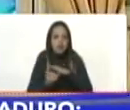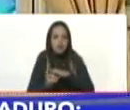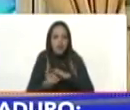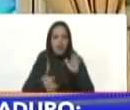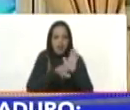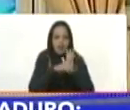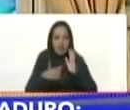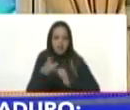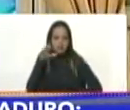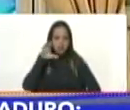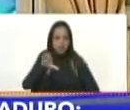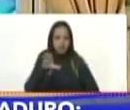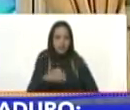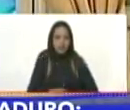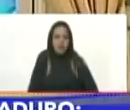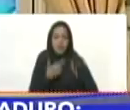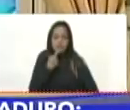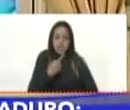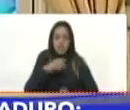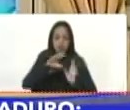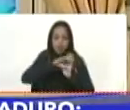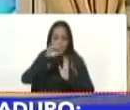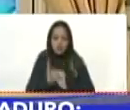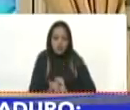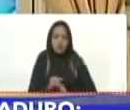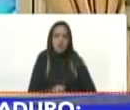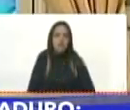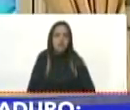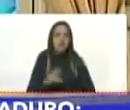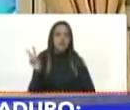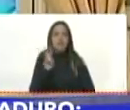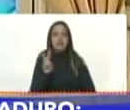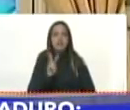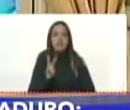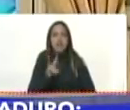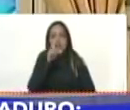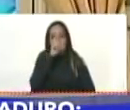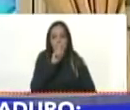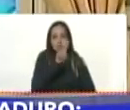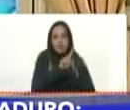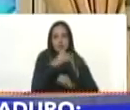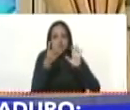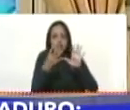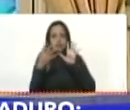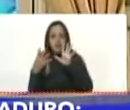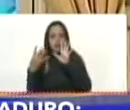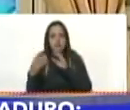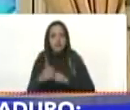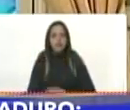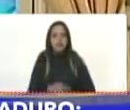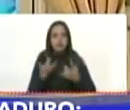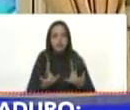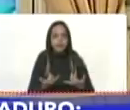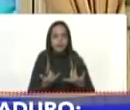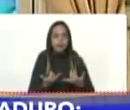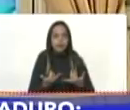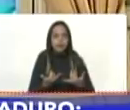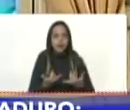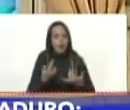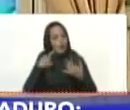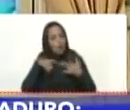República como manda la Constitución venezolana de 1999. Ahora vamos entonces a otro